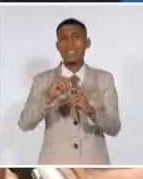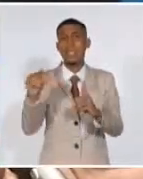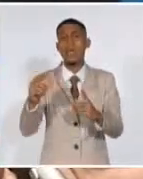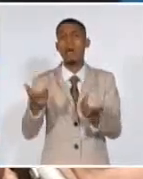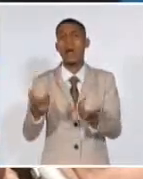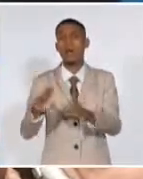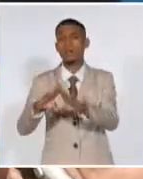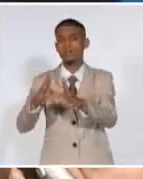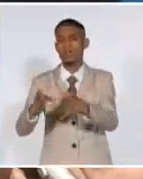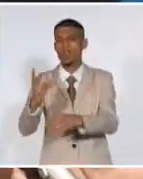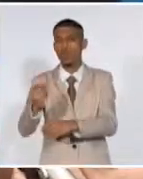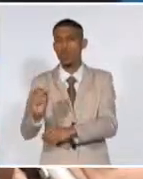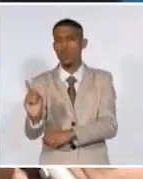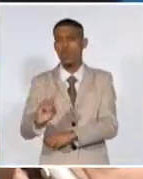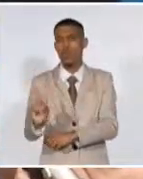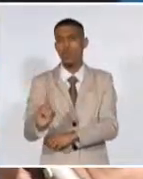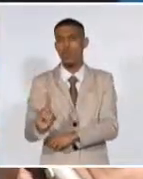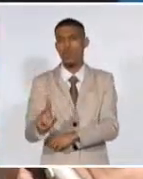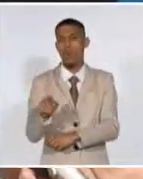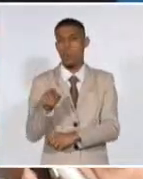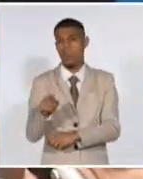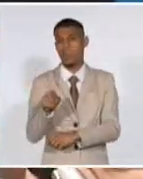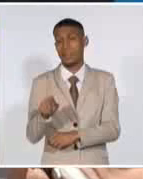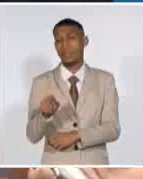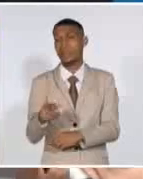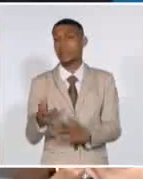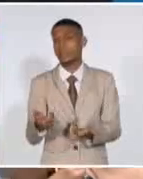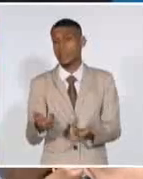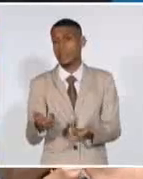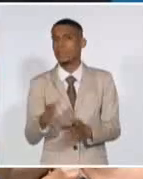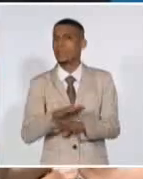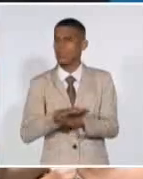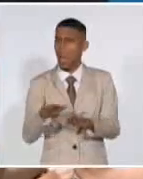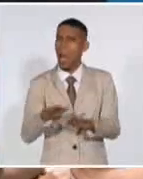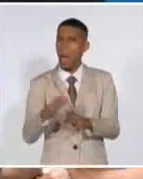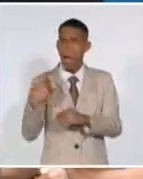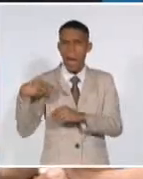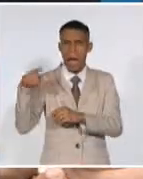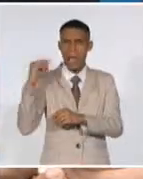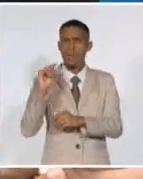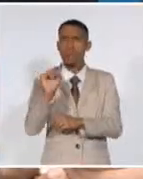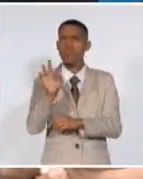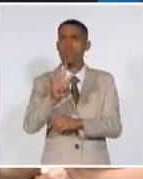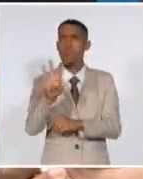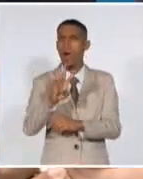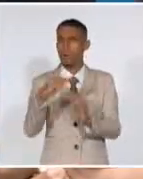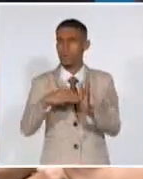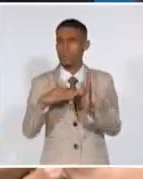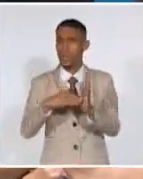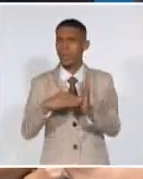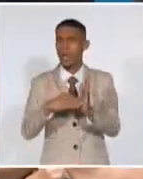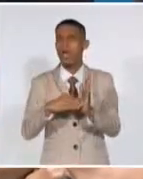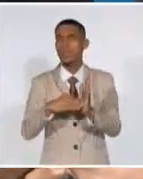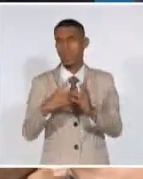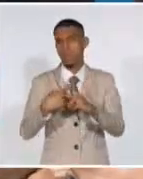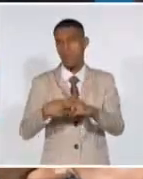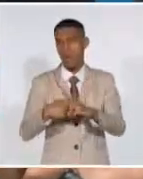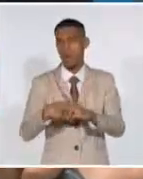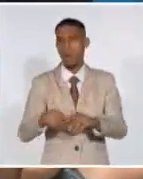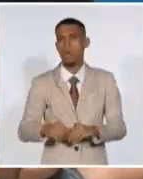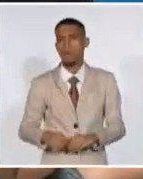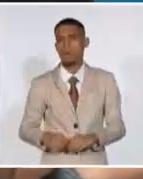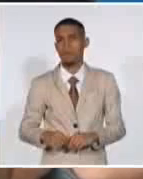unidad número uno de la demola de efecto Ya eh superó desde ayer a las 4:45 minutos de la tarde llegó al día